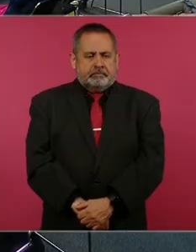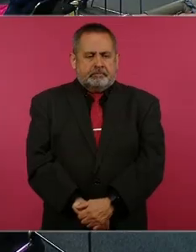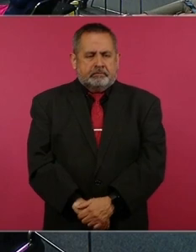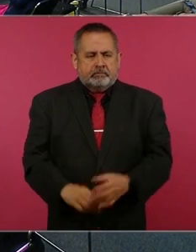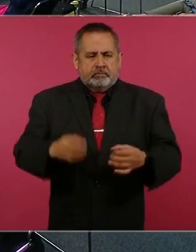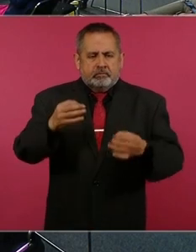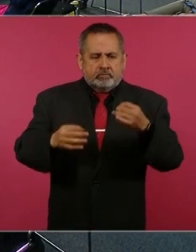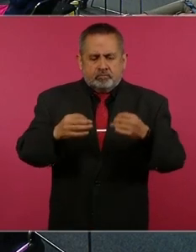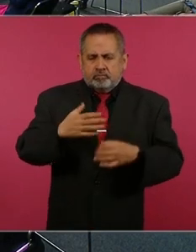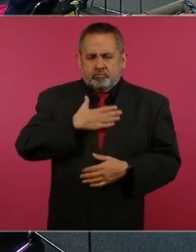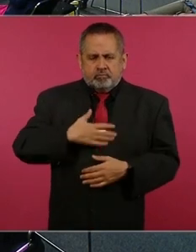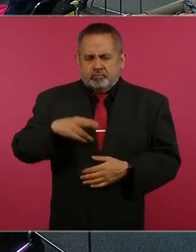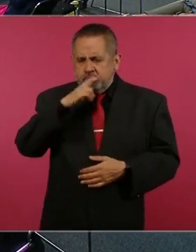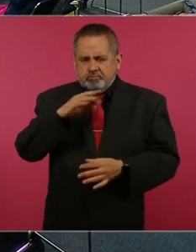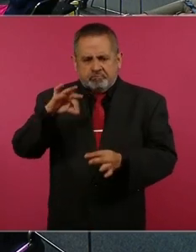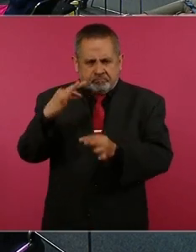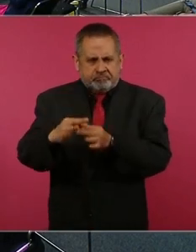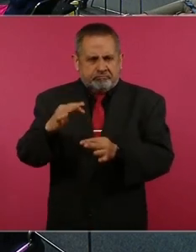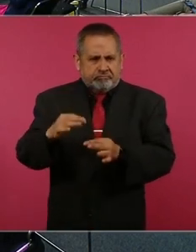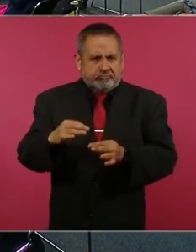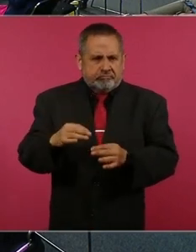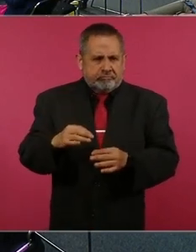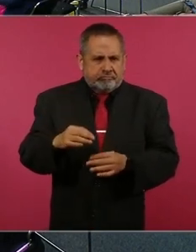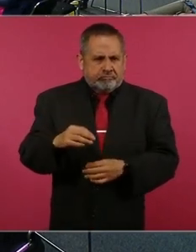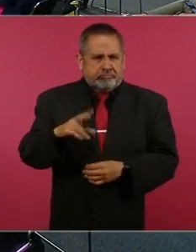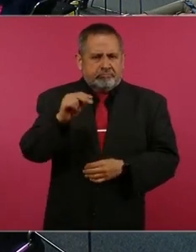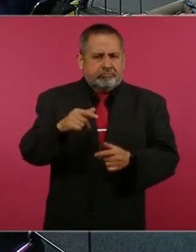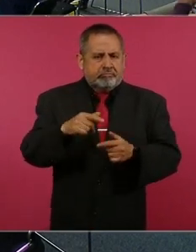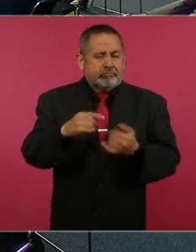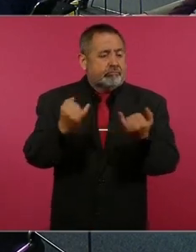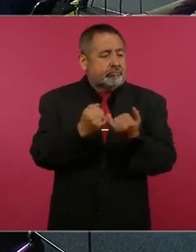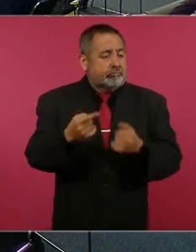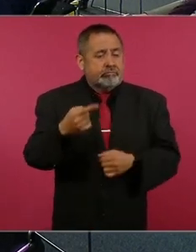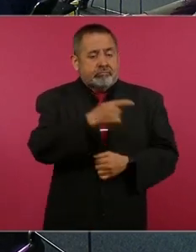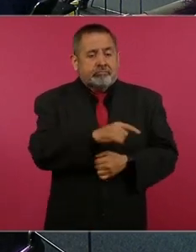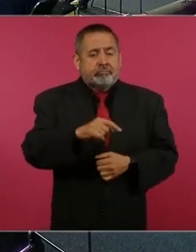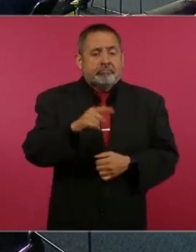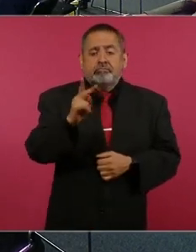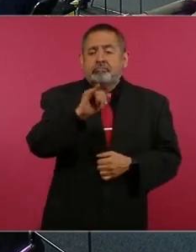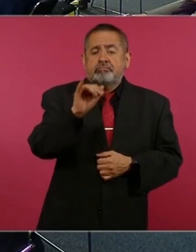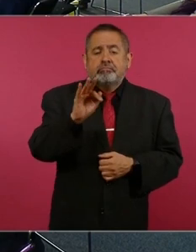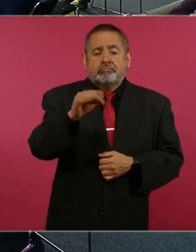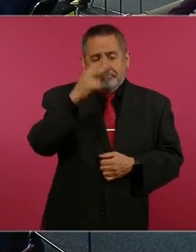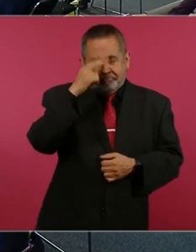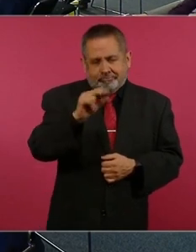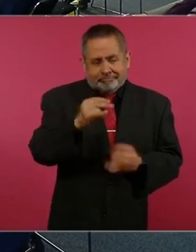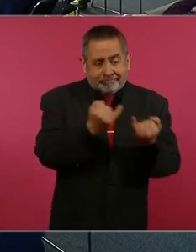Justicia pronta y expedita, que no vayan a seguir el mal ejemplo del Poder Judicial de México.